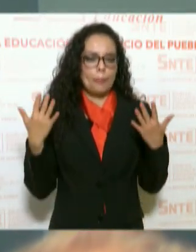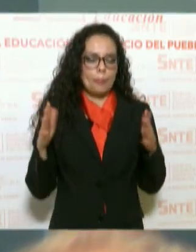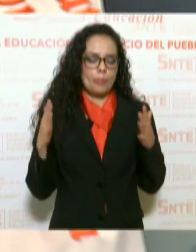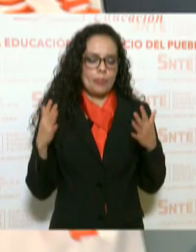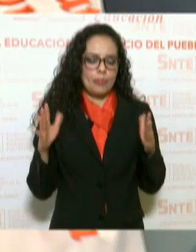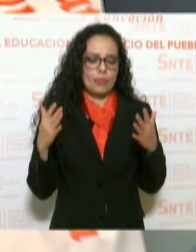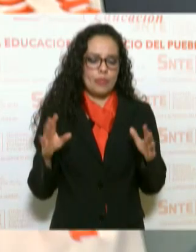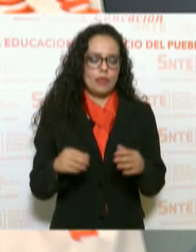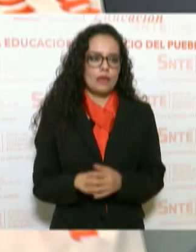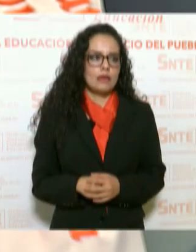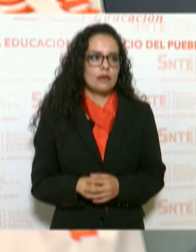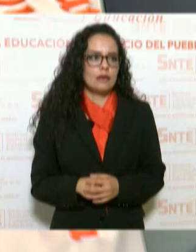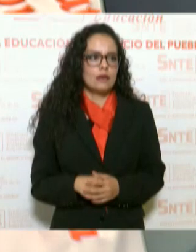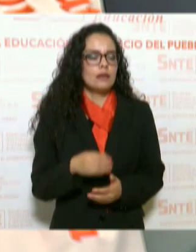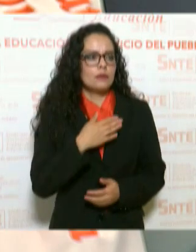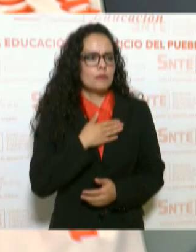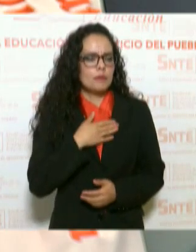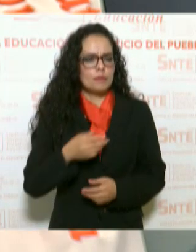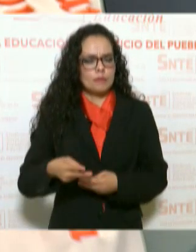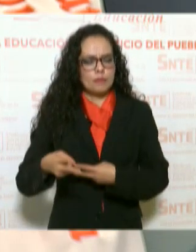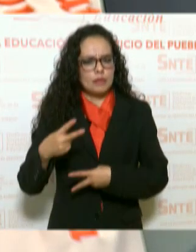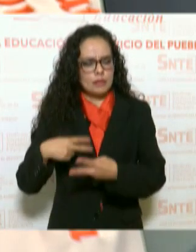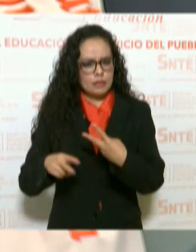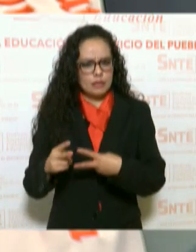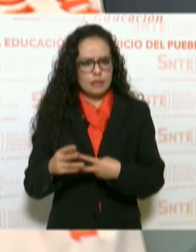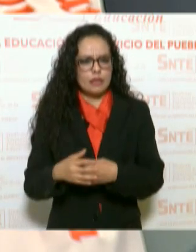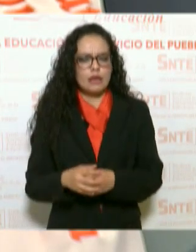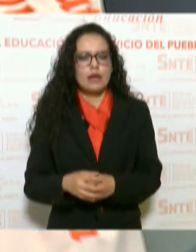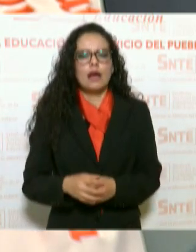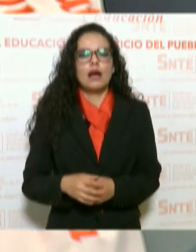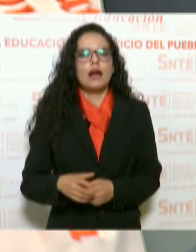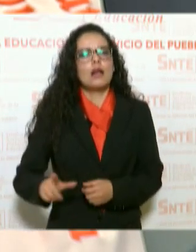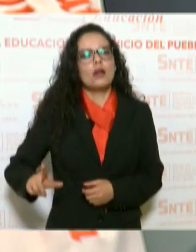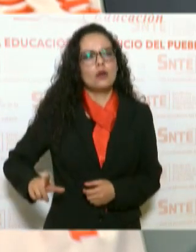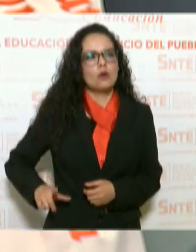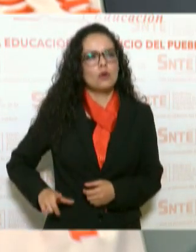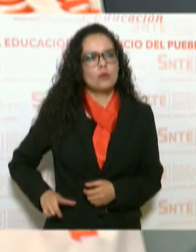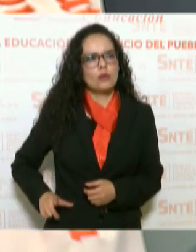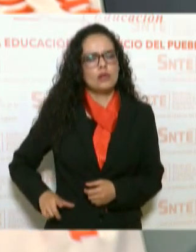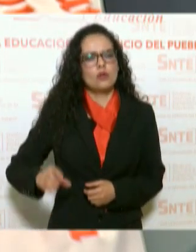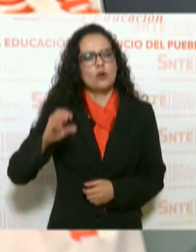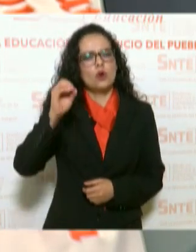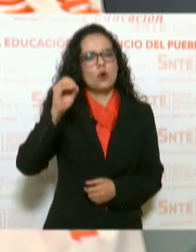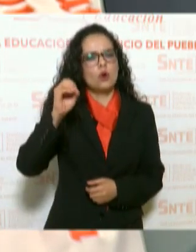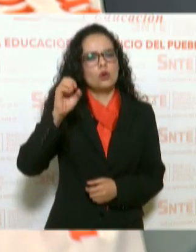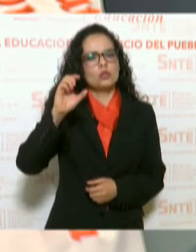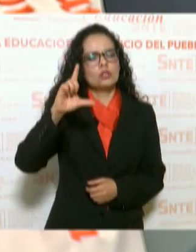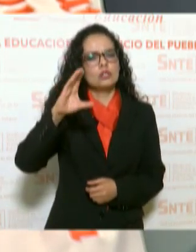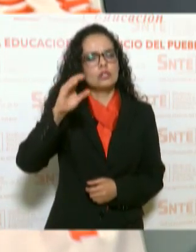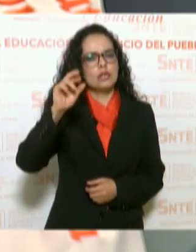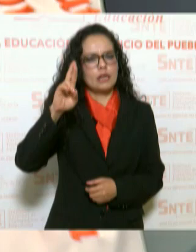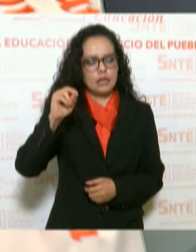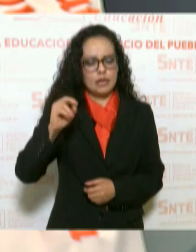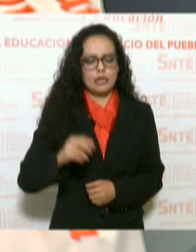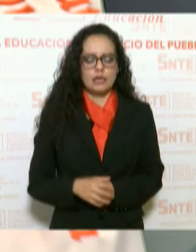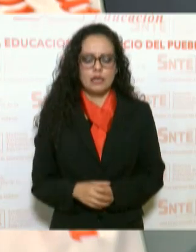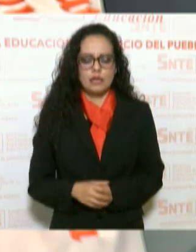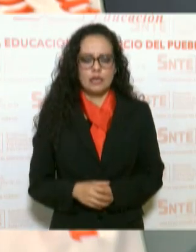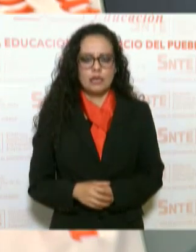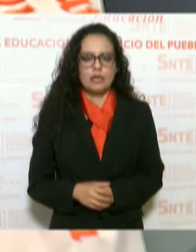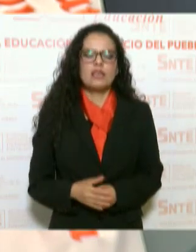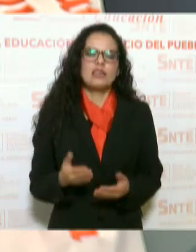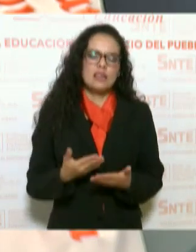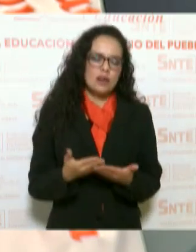Recibimos al contador Óscar Flores, quien de manera atingente nos ayuda